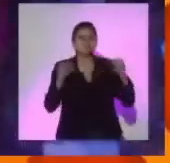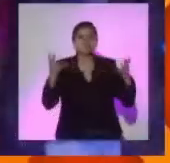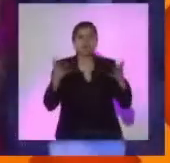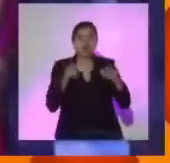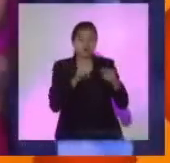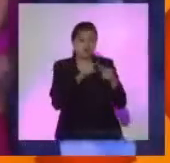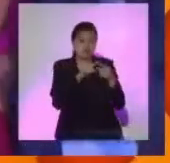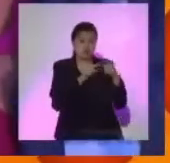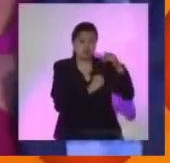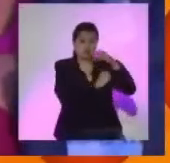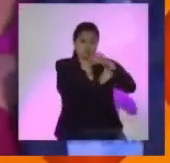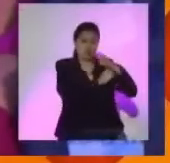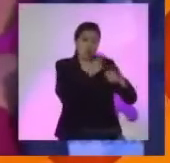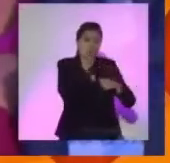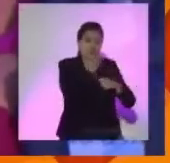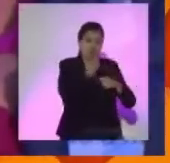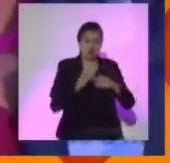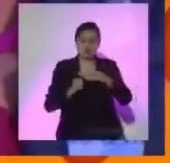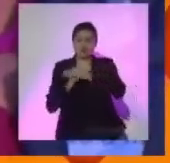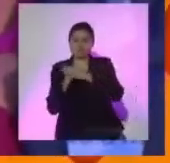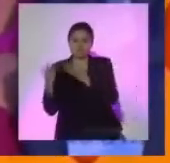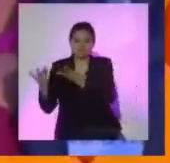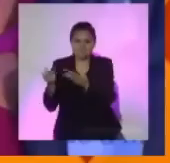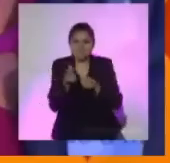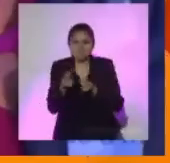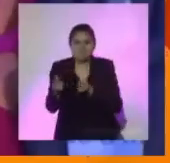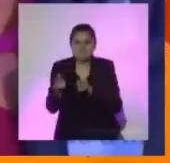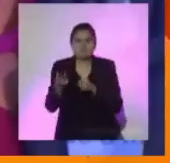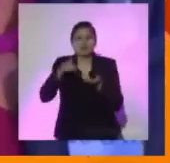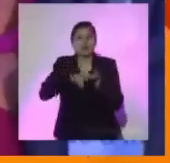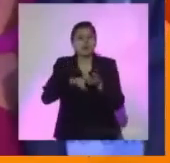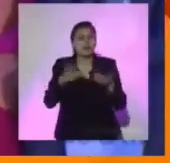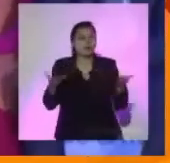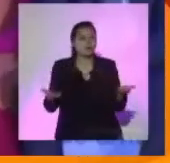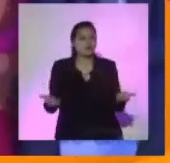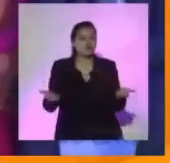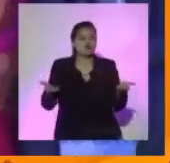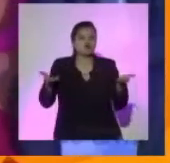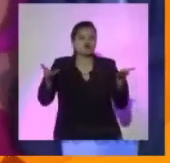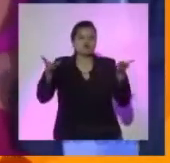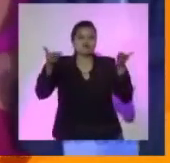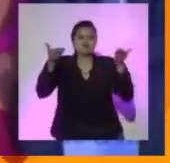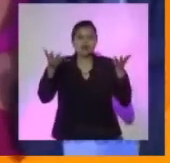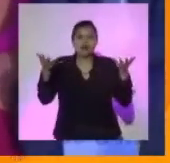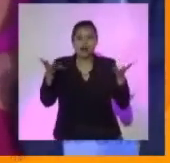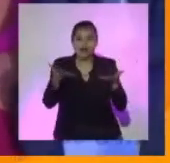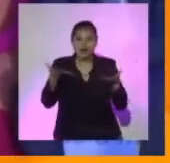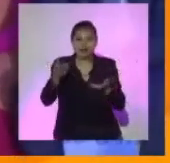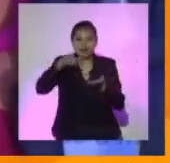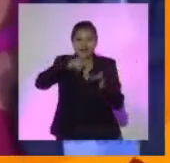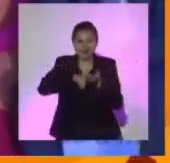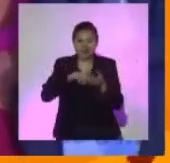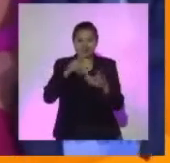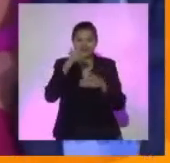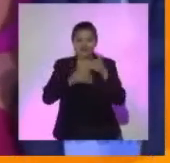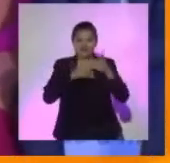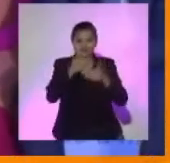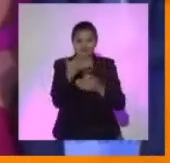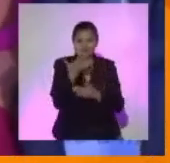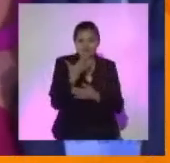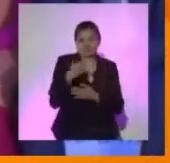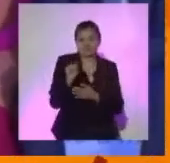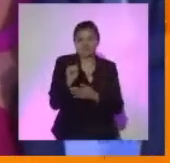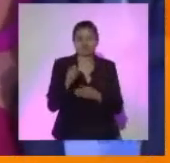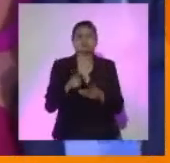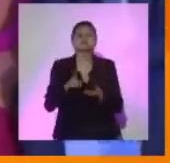dentro de este equipo y lo digo con muchísimo orgullo alguien que también considero importante para la cultura